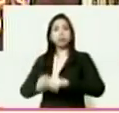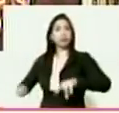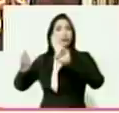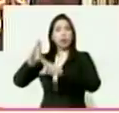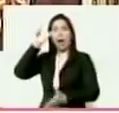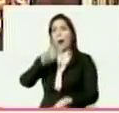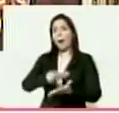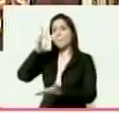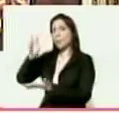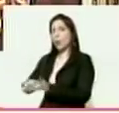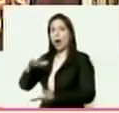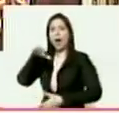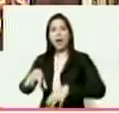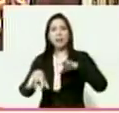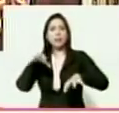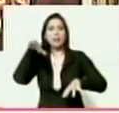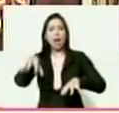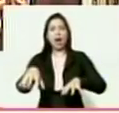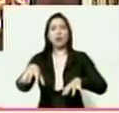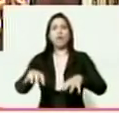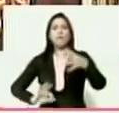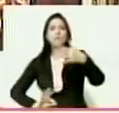aprobada por los Estados fundadores.